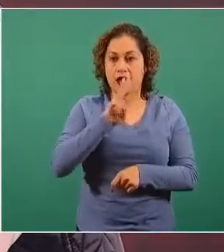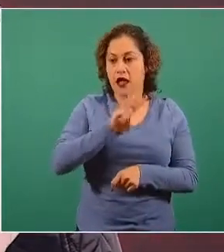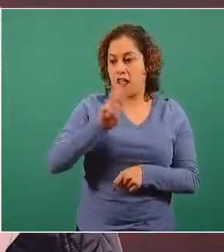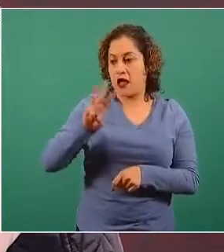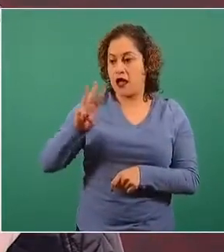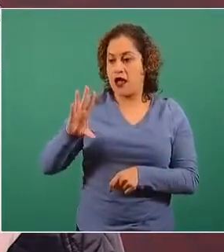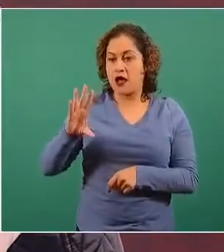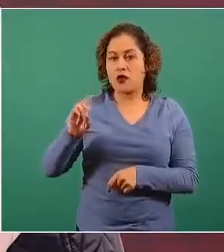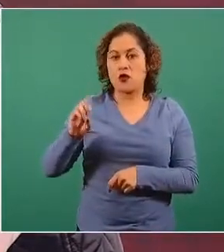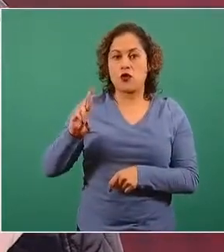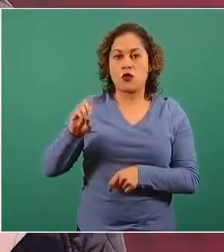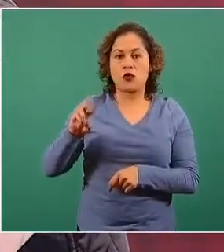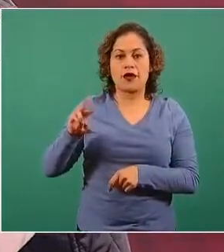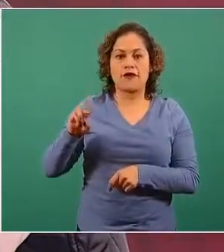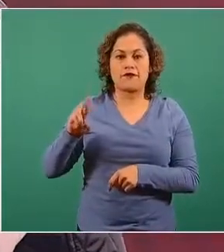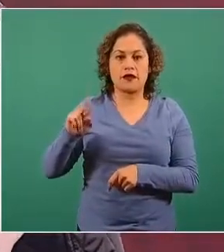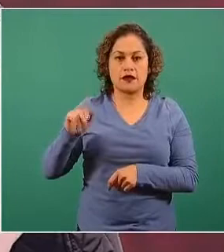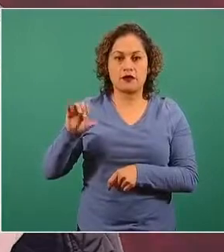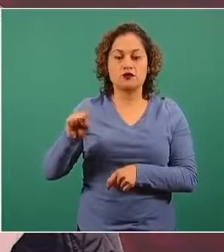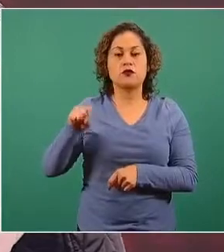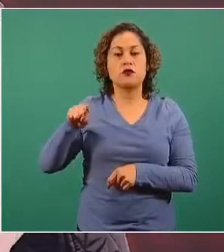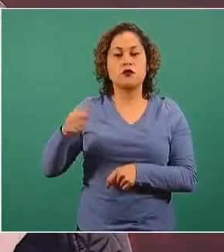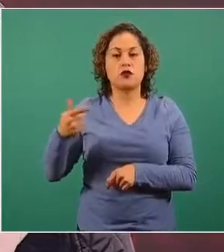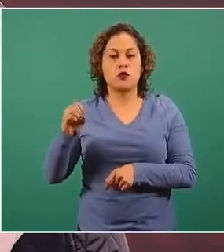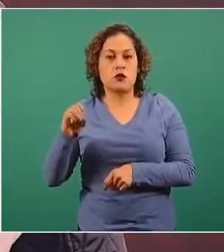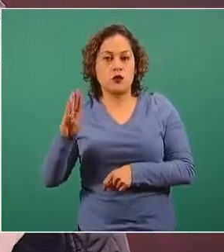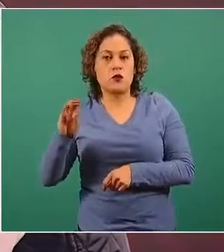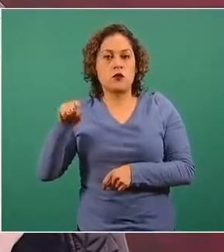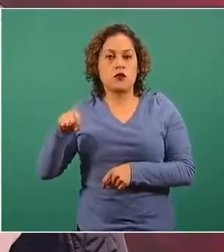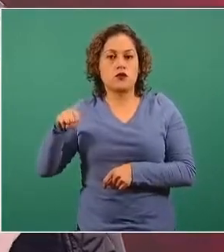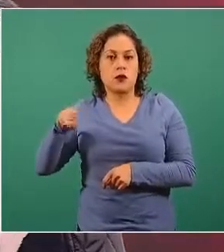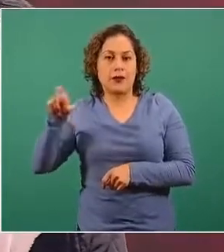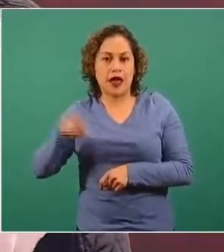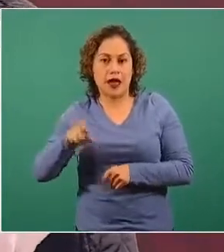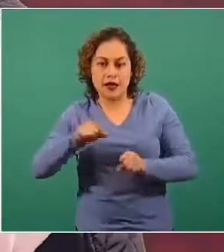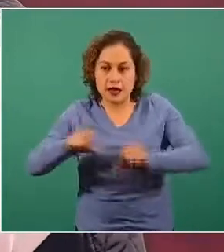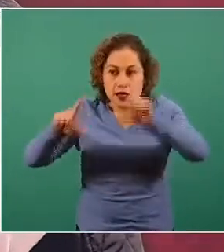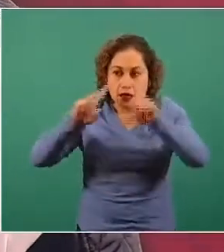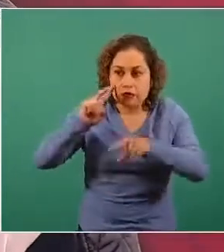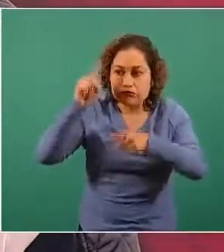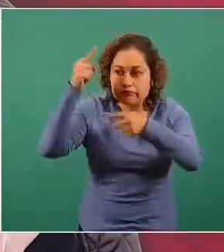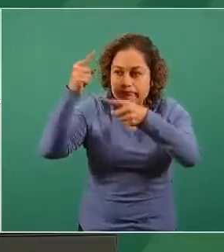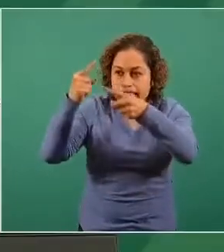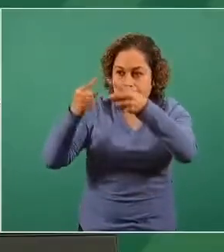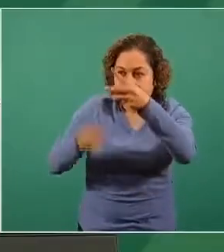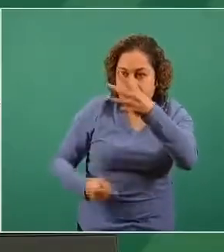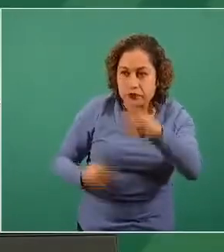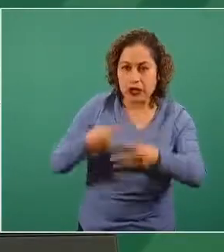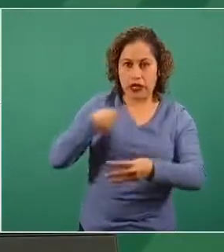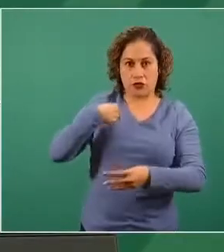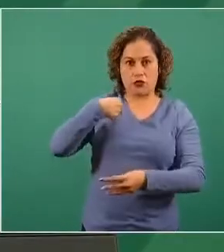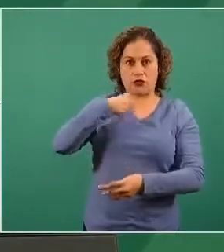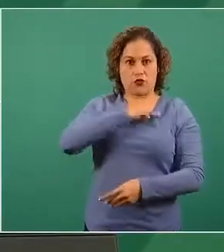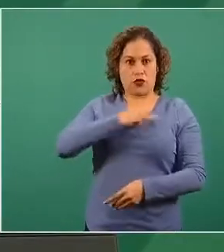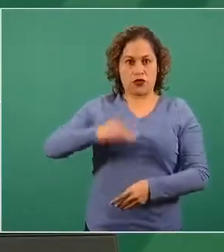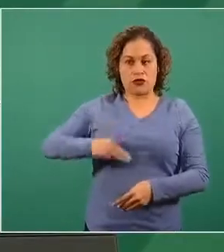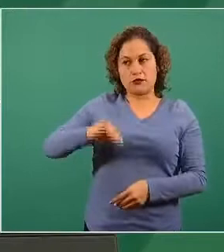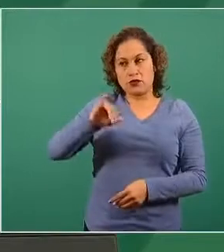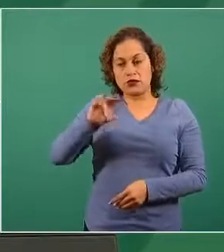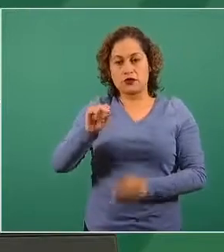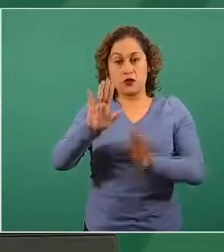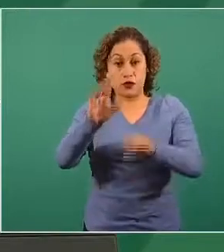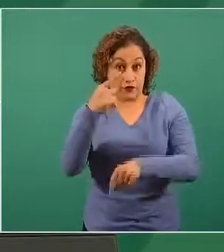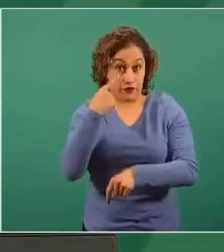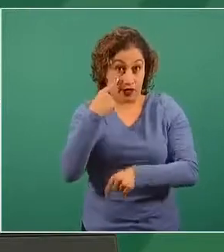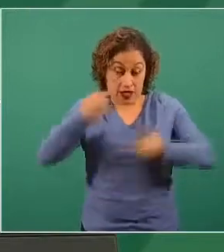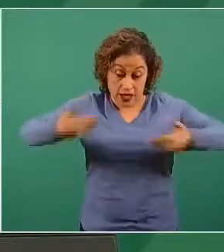coronavirus.gov.mx, en la zona de vacunas, para que la gente pueda saber si el municipio en el que vive no es el de nacimiento, es